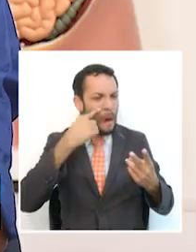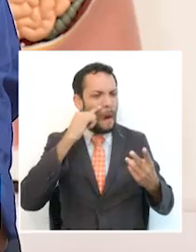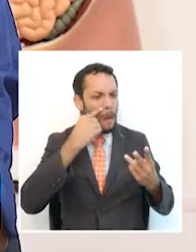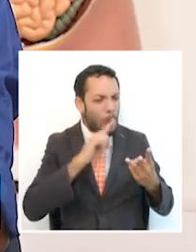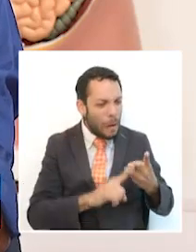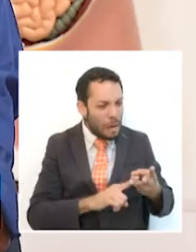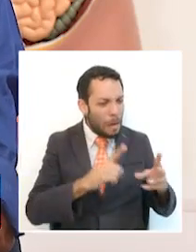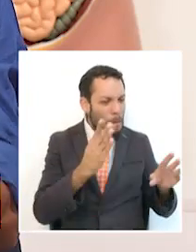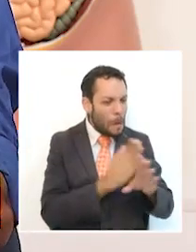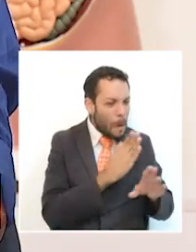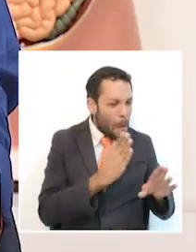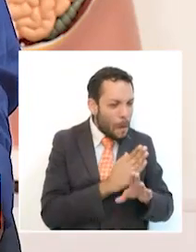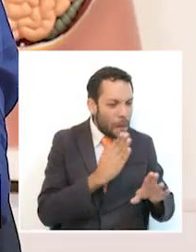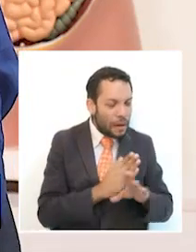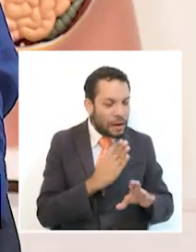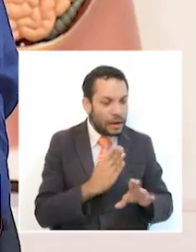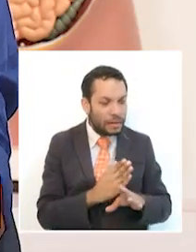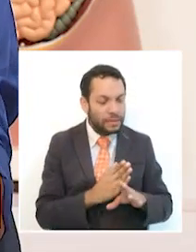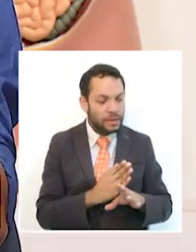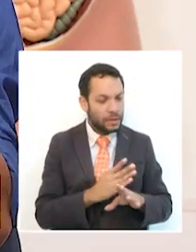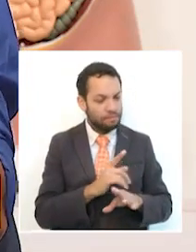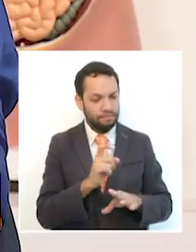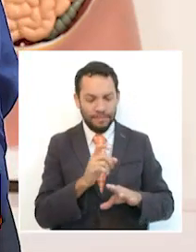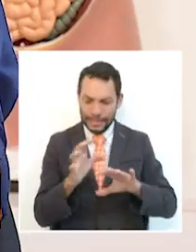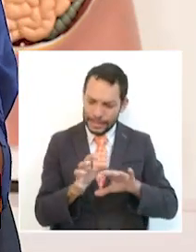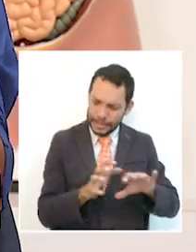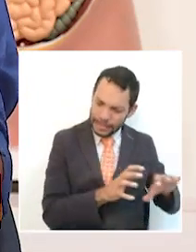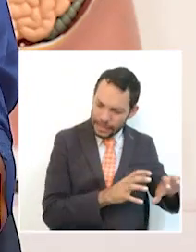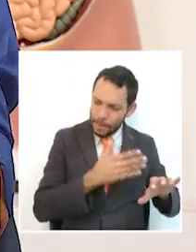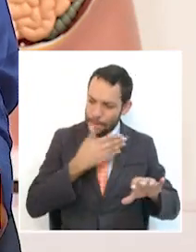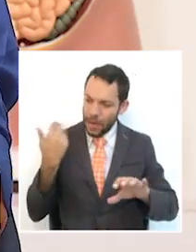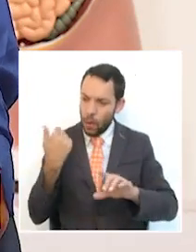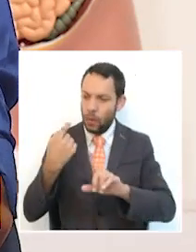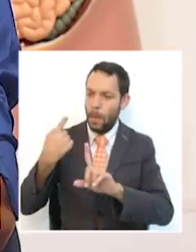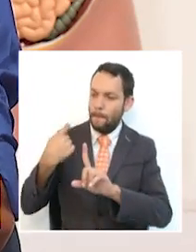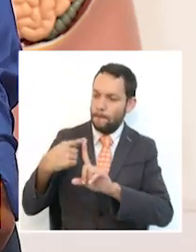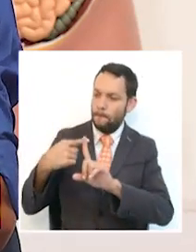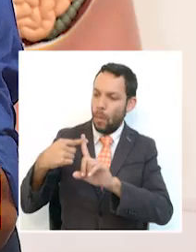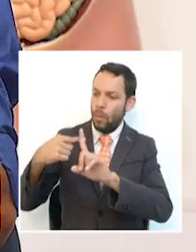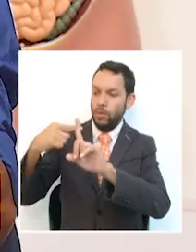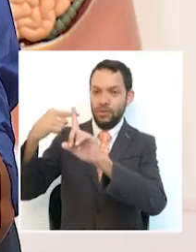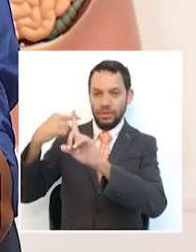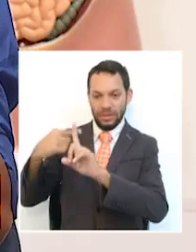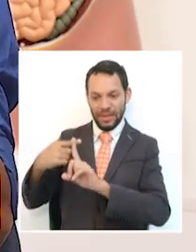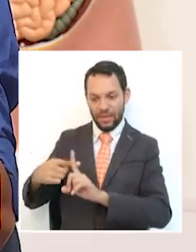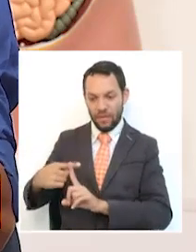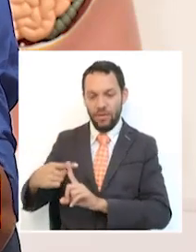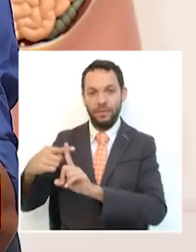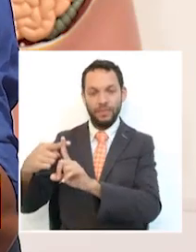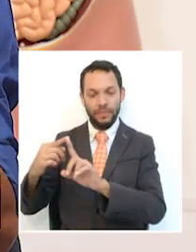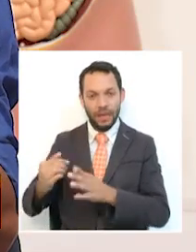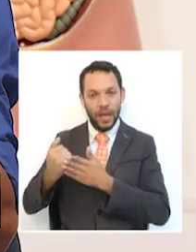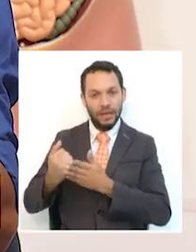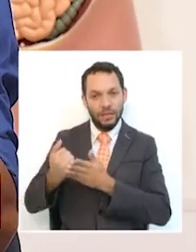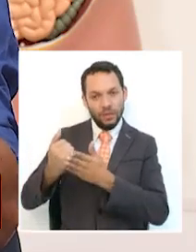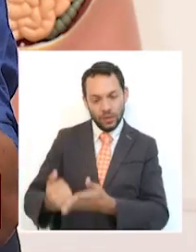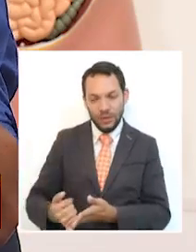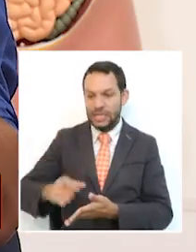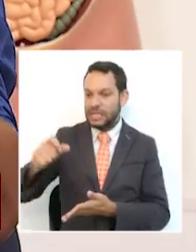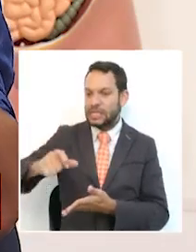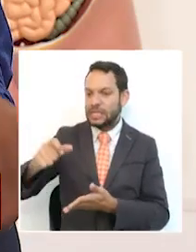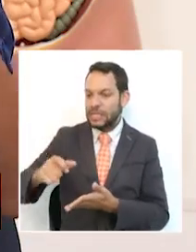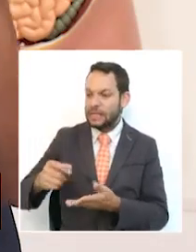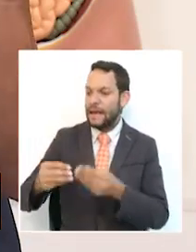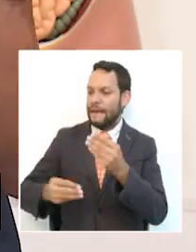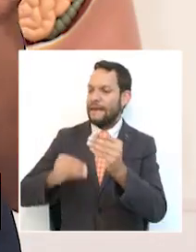distorsionado y lo más grave es que no entiendo en este momento qué es lo que necesito hacer porque